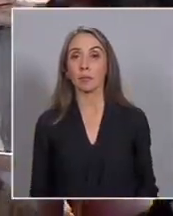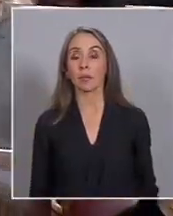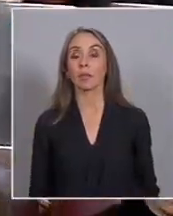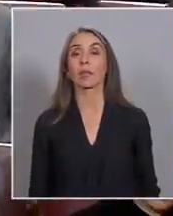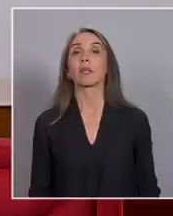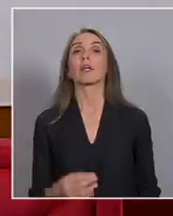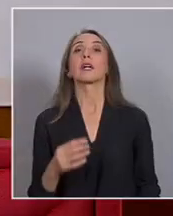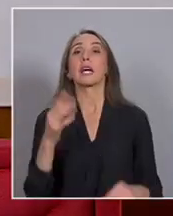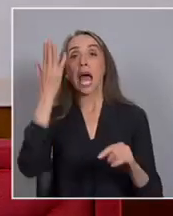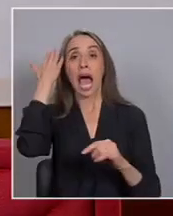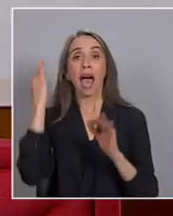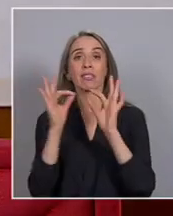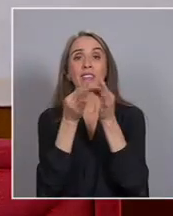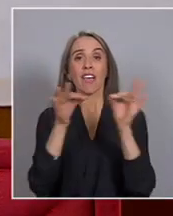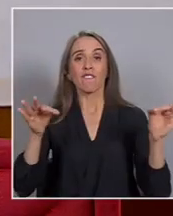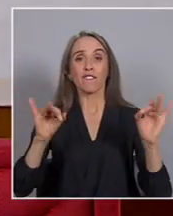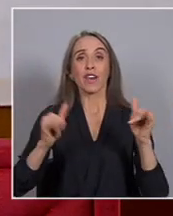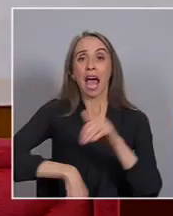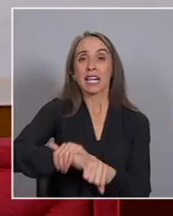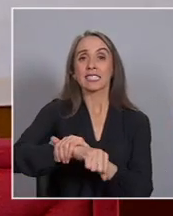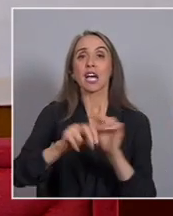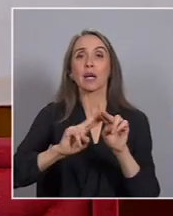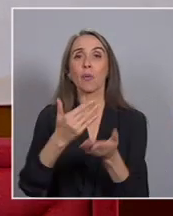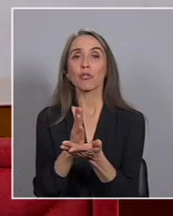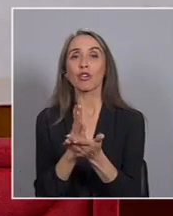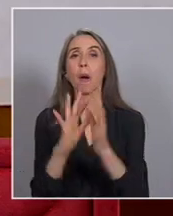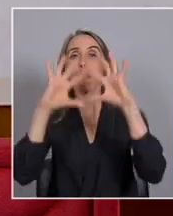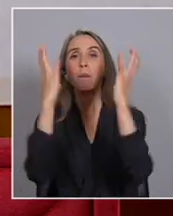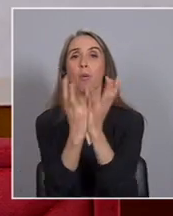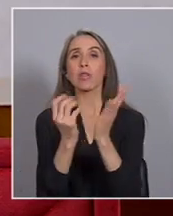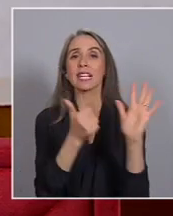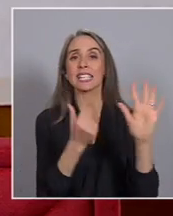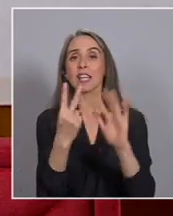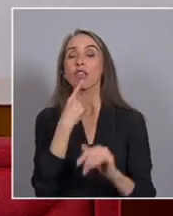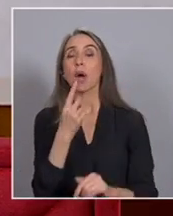Porque no tenemos nada, lo queremos todo.